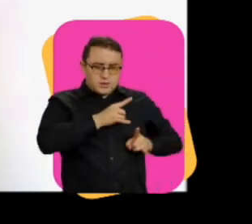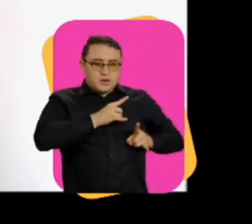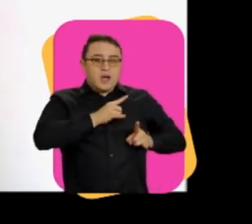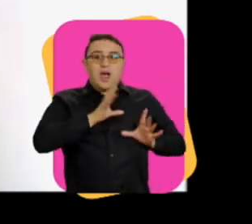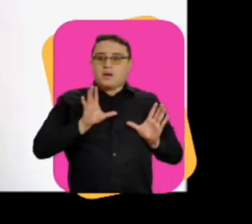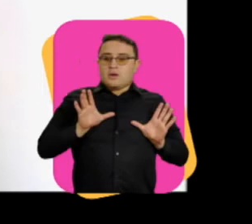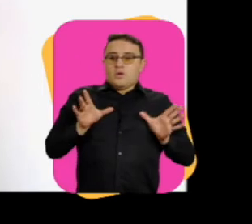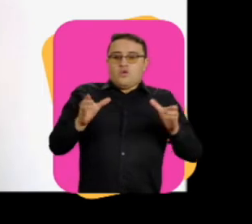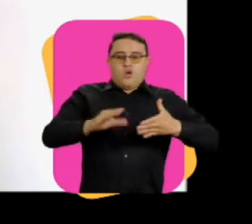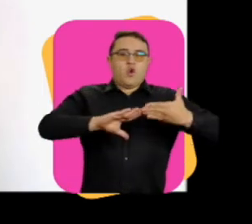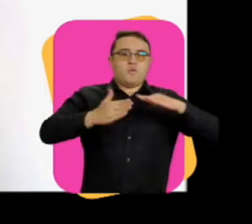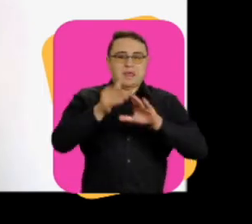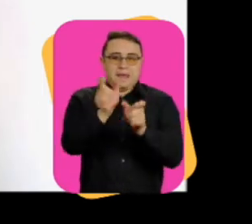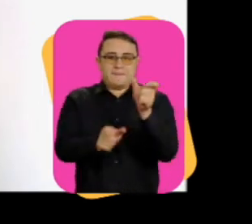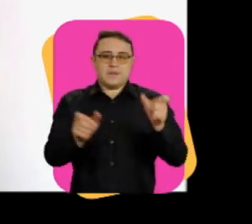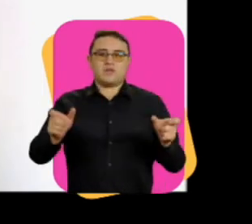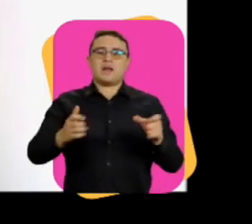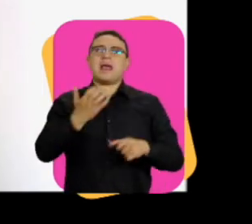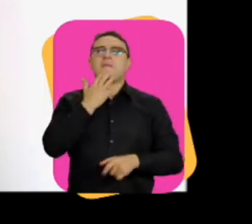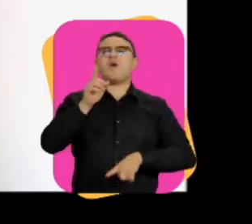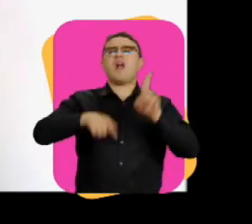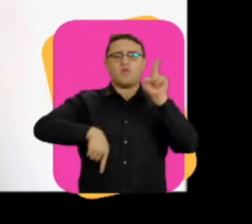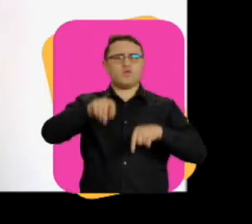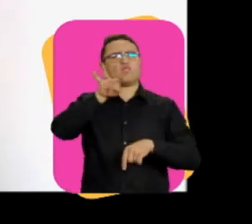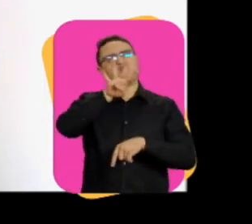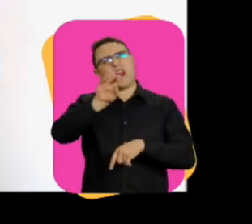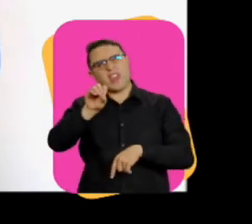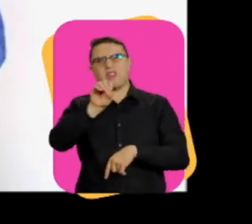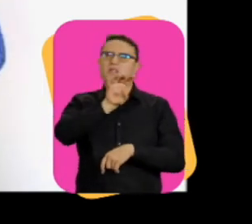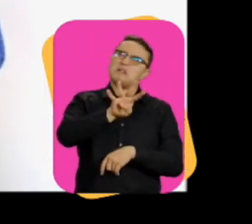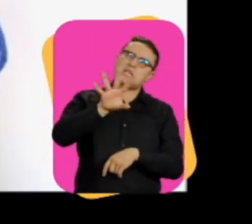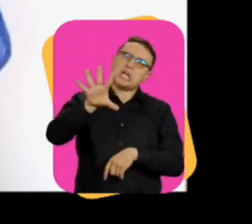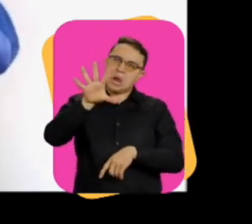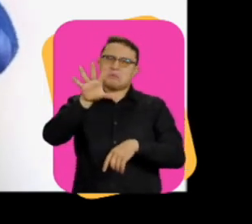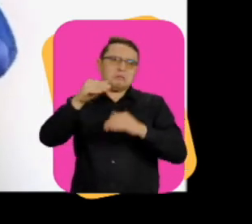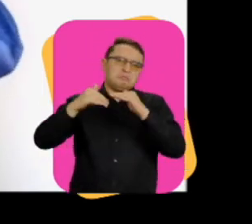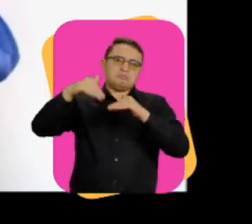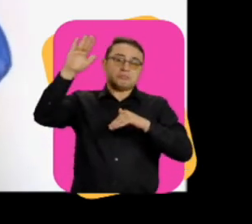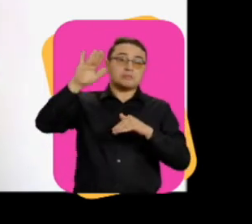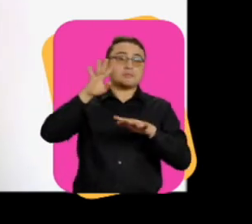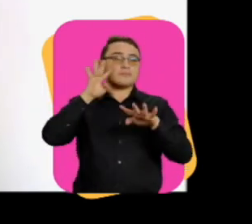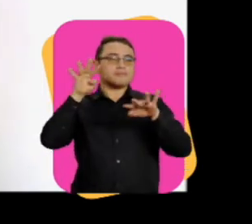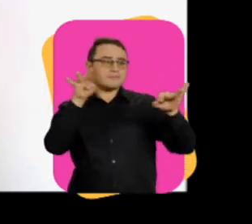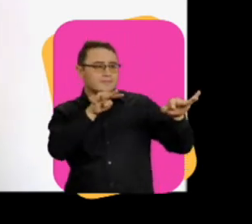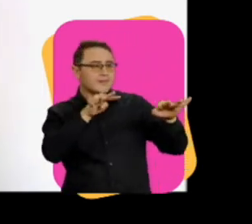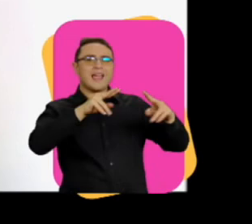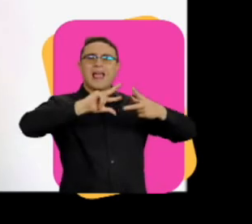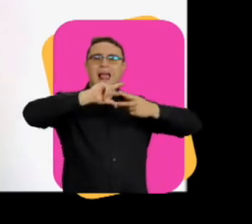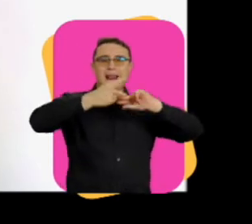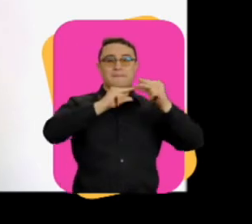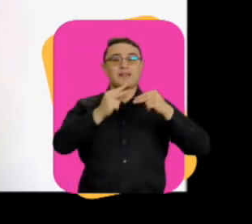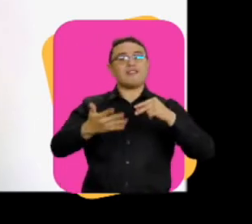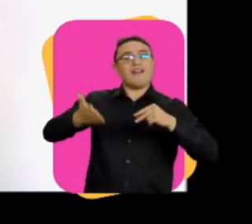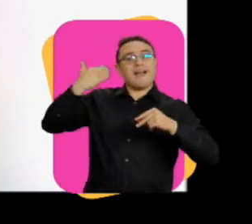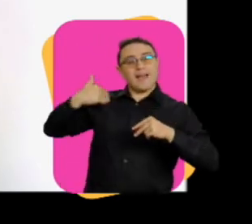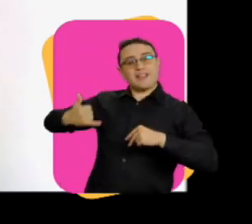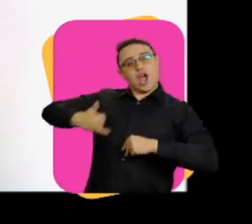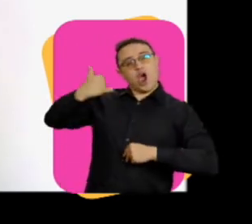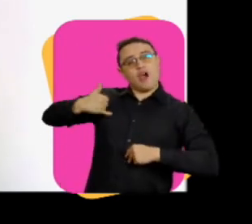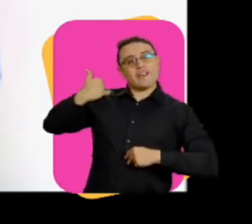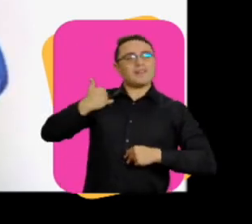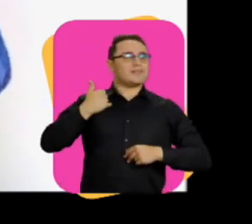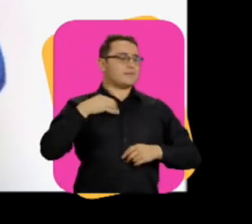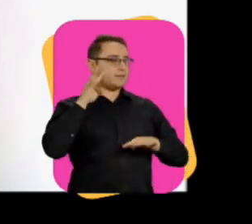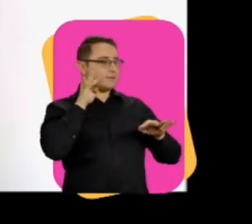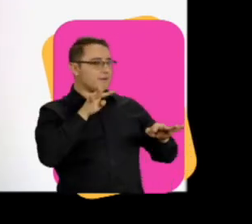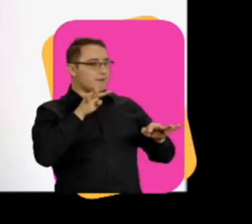que tenemos en este momento 40 y tantos años, vemos algún contenido de animación de cuando nosotros éramos jóvenes y entonces